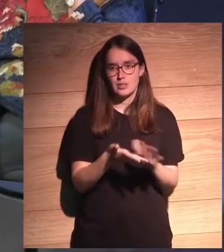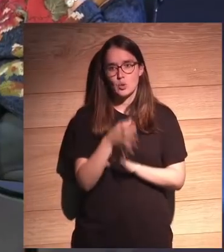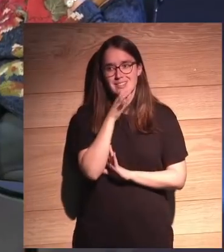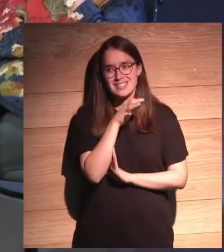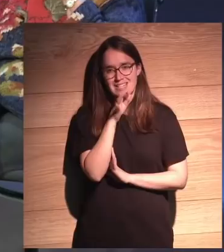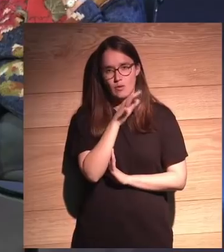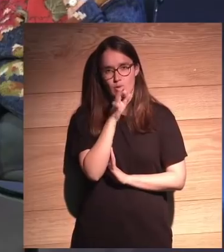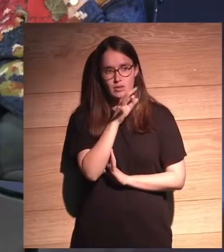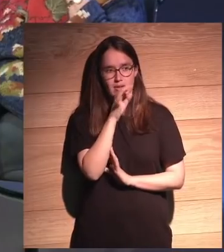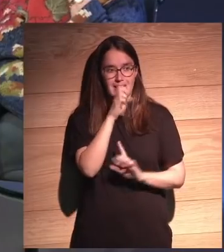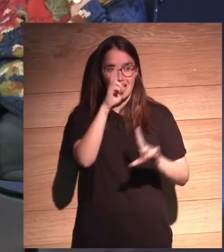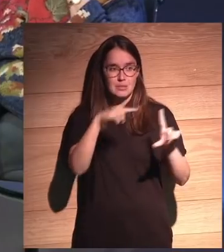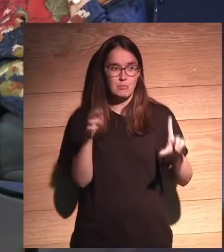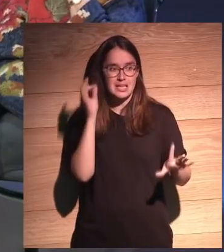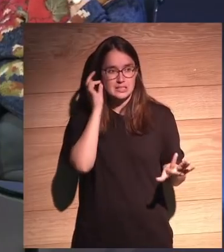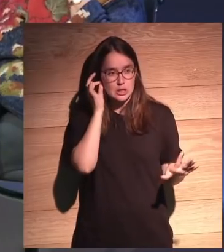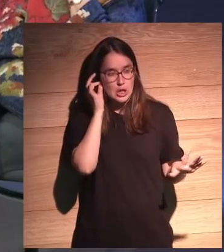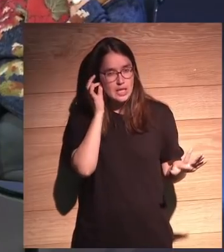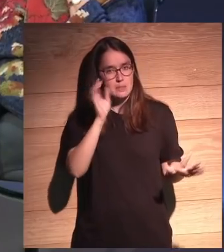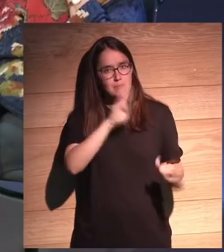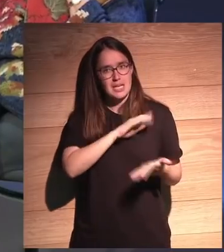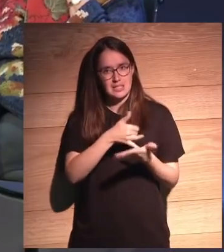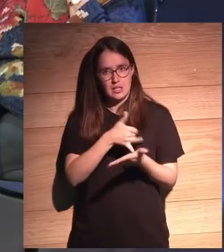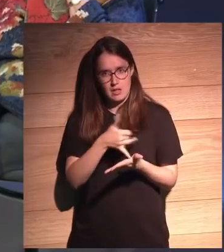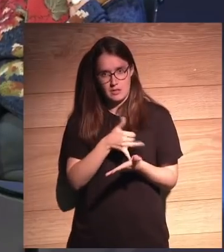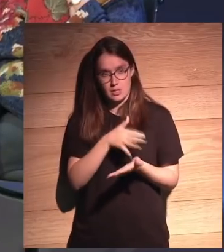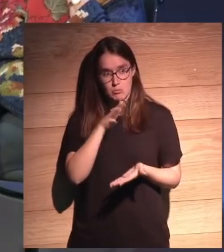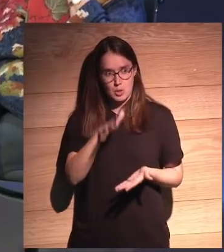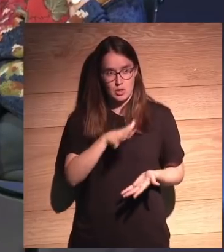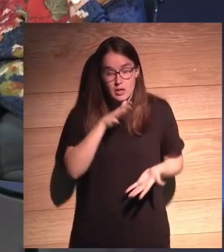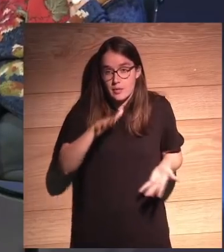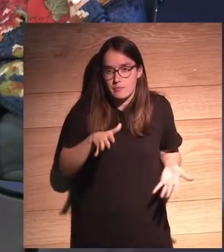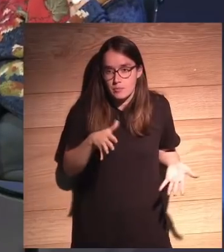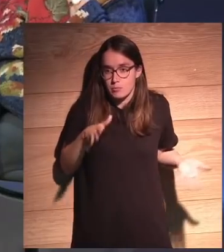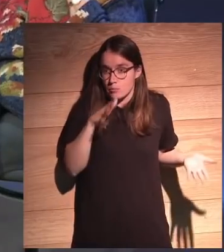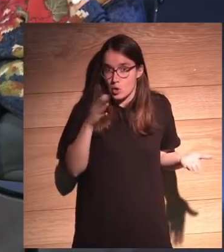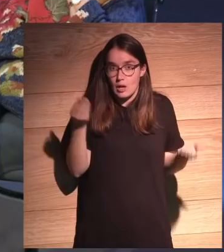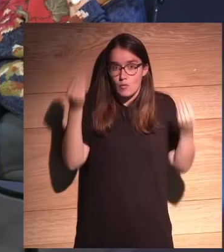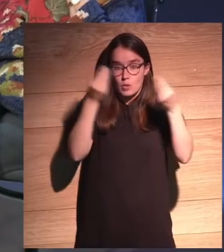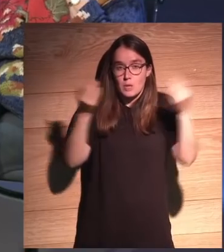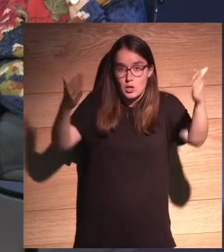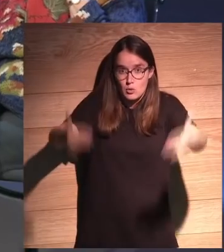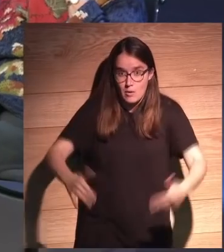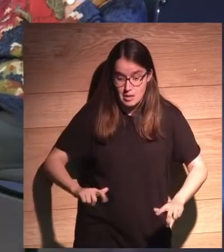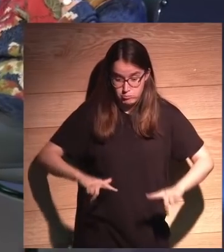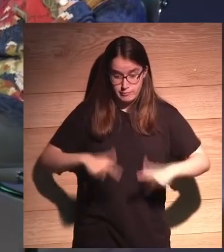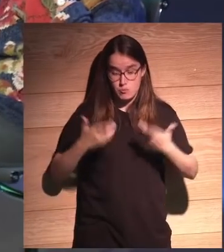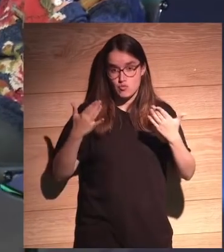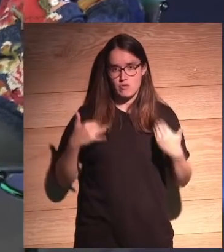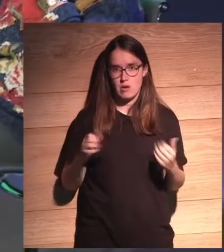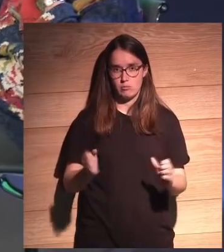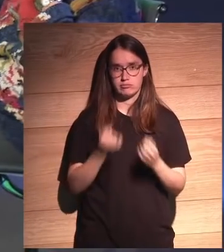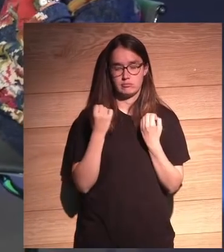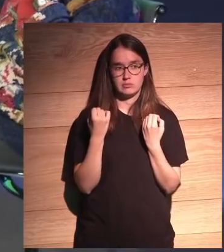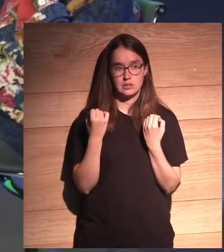siglo en el que las pintoras fueron bastante débiles, porque no, entre otras cosas, es que no les permitían formarse,